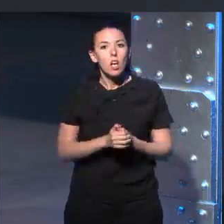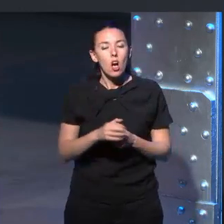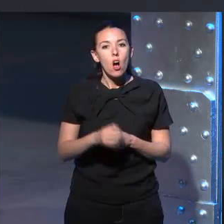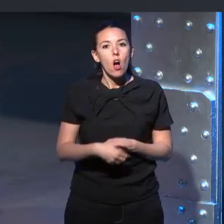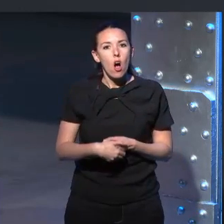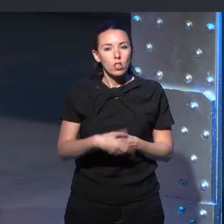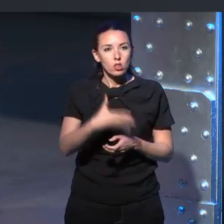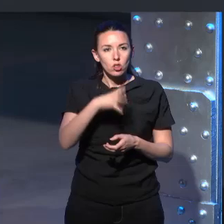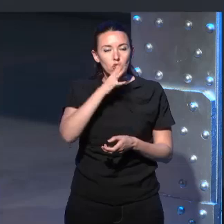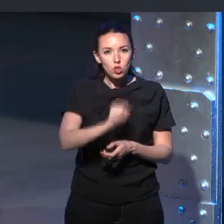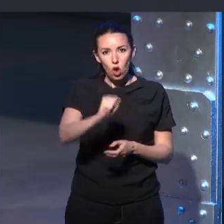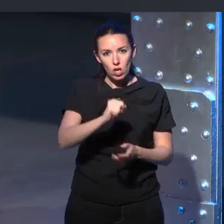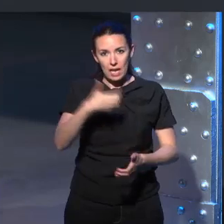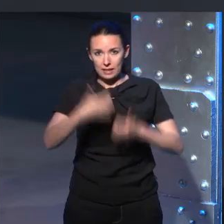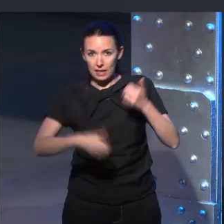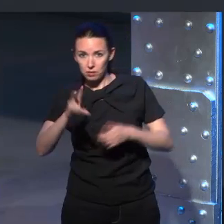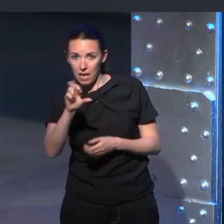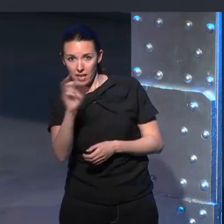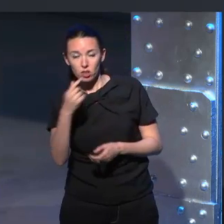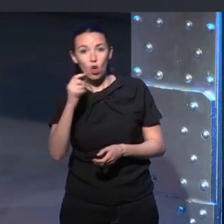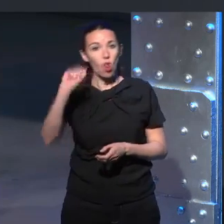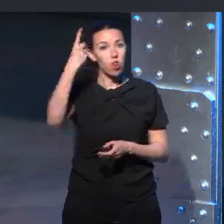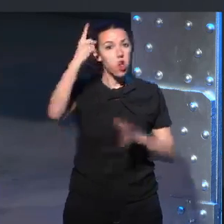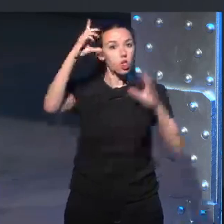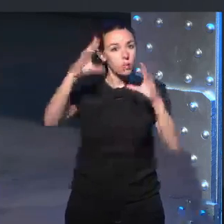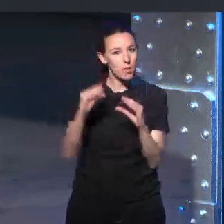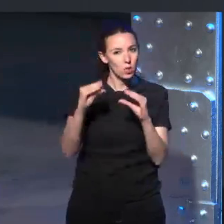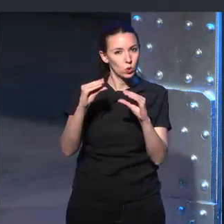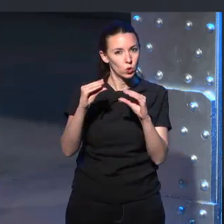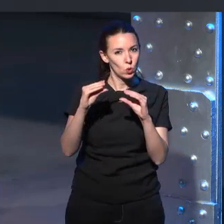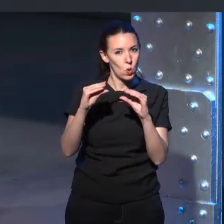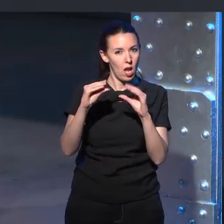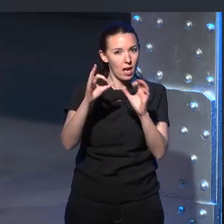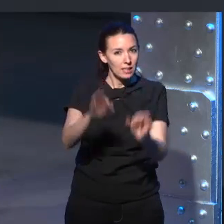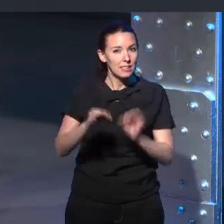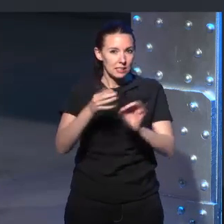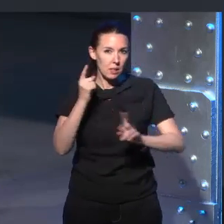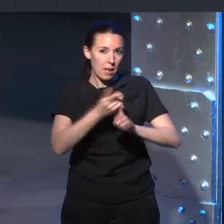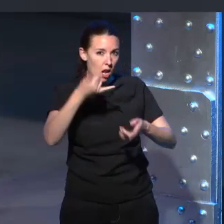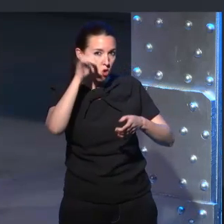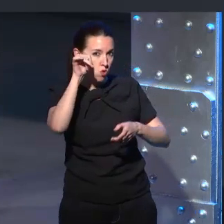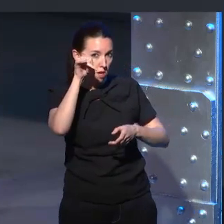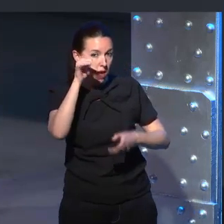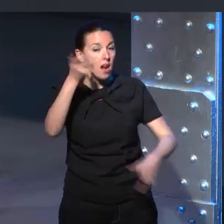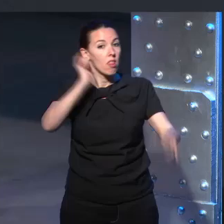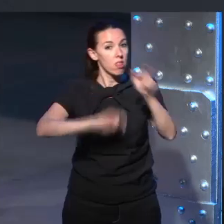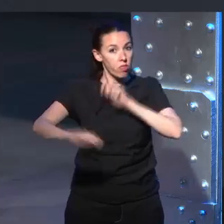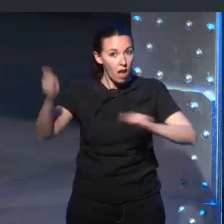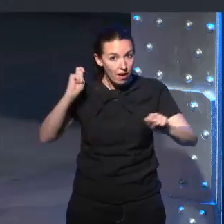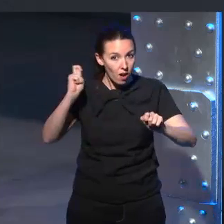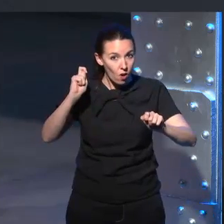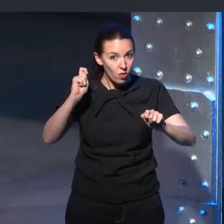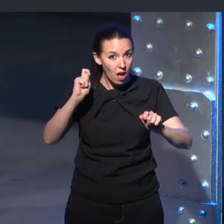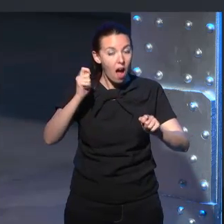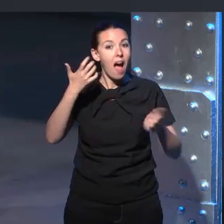Sócrates versus Melito. Dios con minúscula siempre versus Lucifer. Zaragoza.